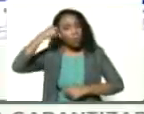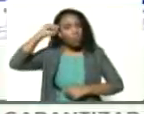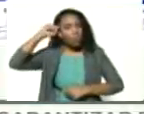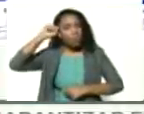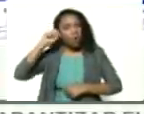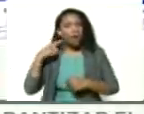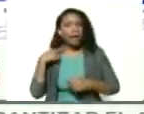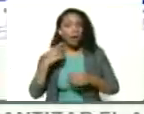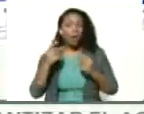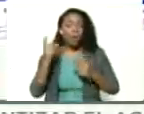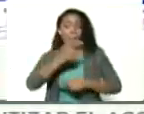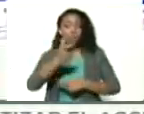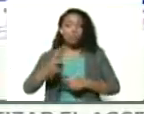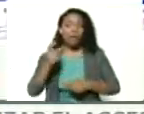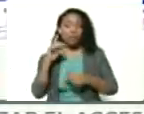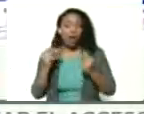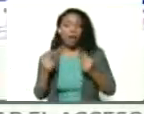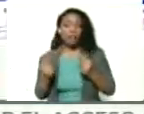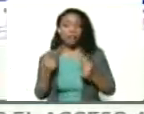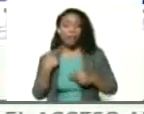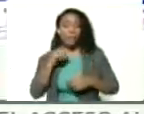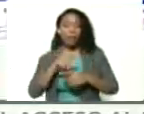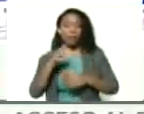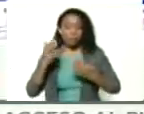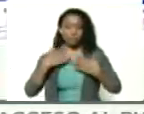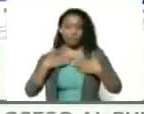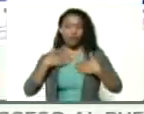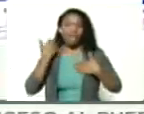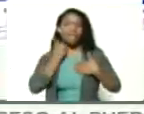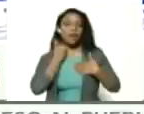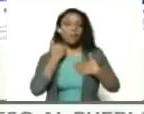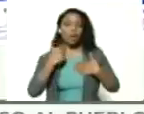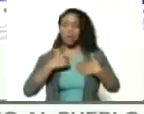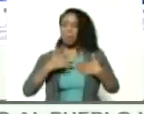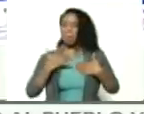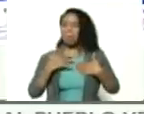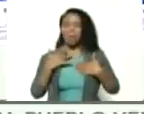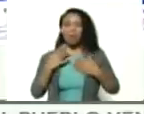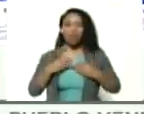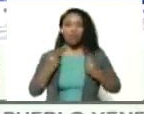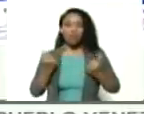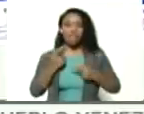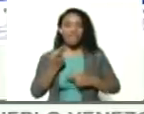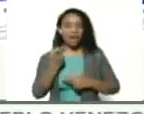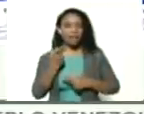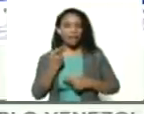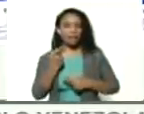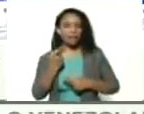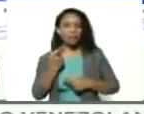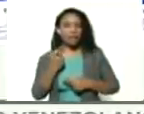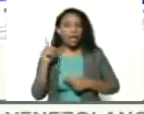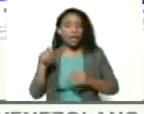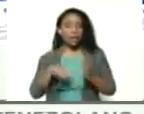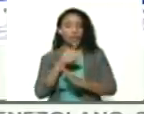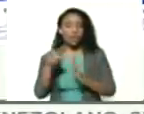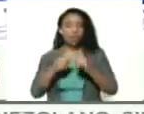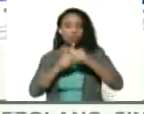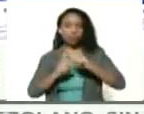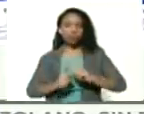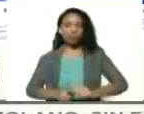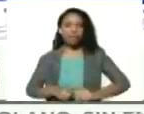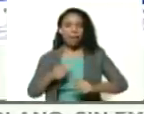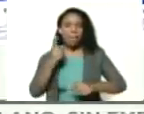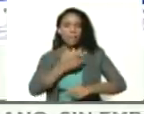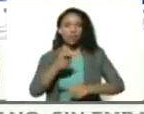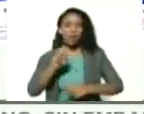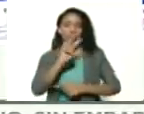casos activos son aquellos que tienen la enfermedad presente, que aún no se han recuperado. En general suman los casos de las